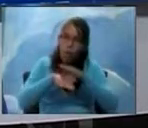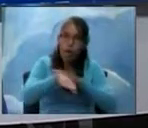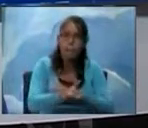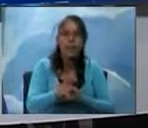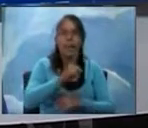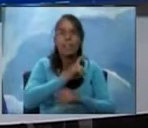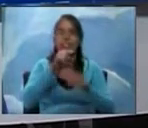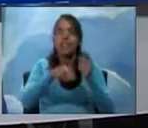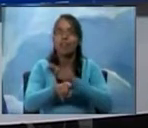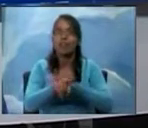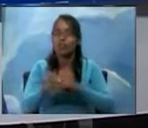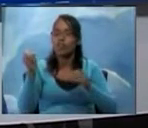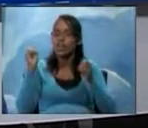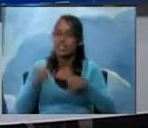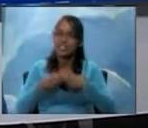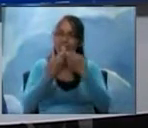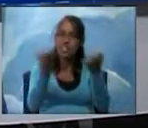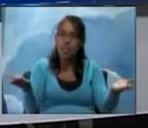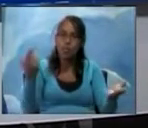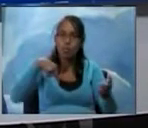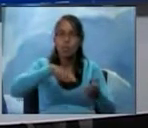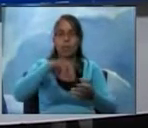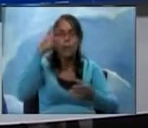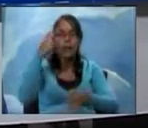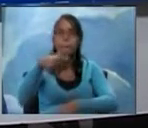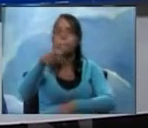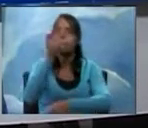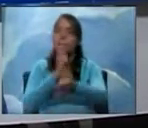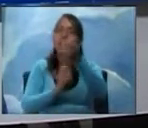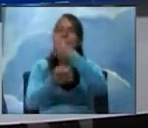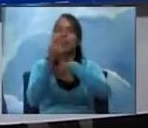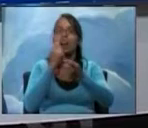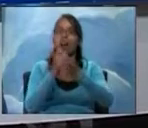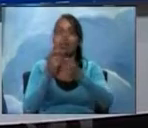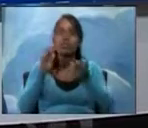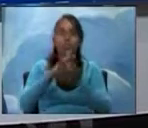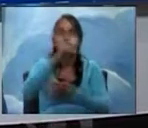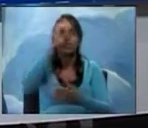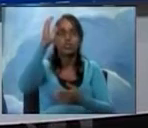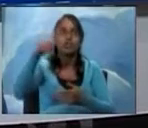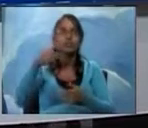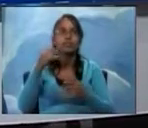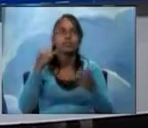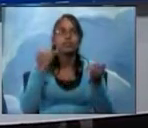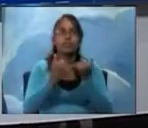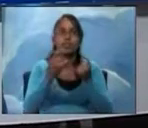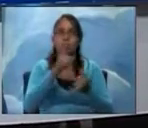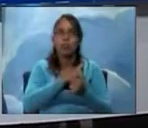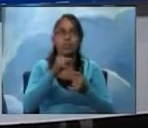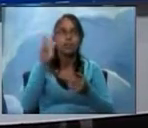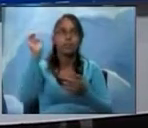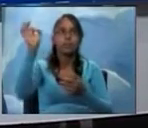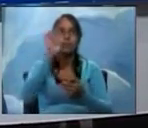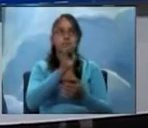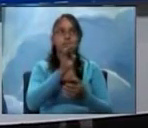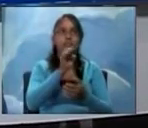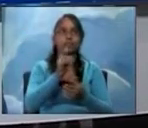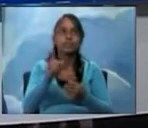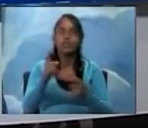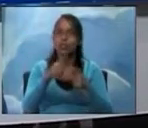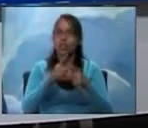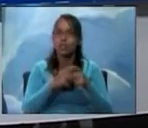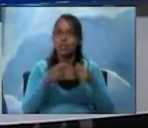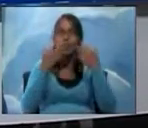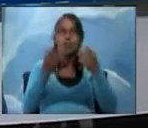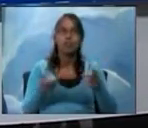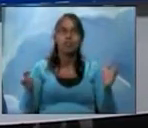adentro. Y echad vuestras redes para pescar. Gloria a Dios. Cuando terminó de predicar, le dio